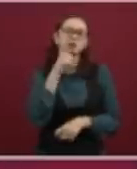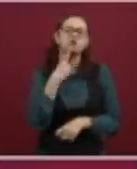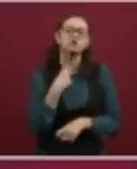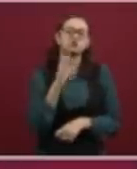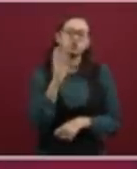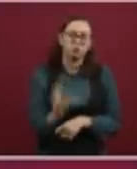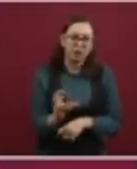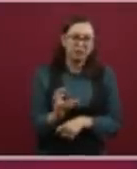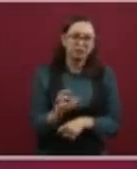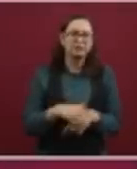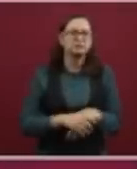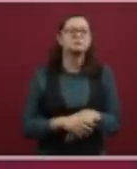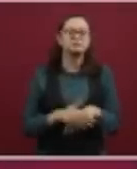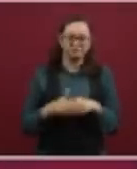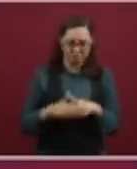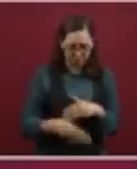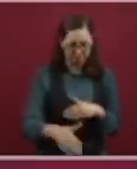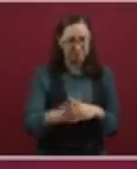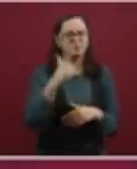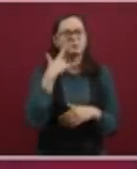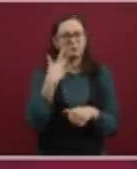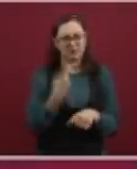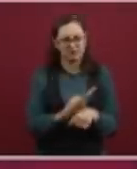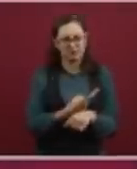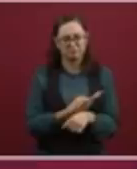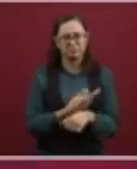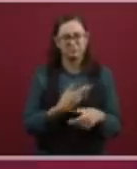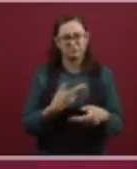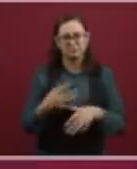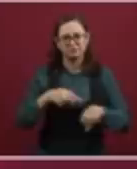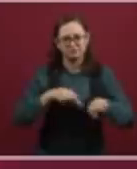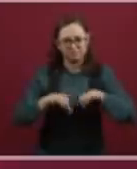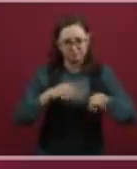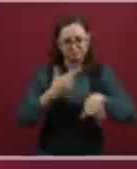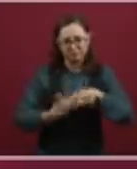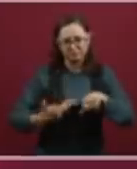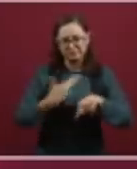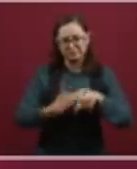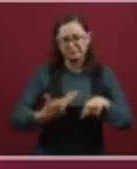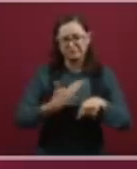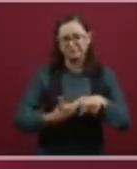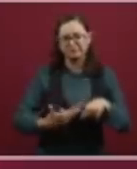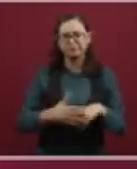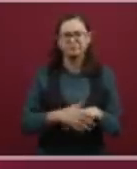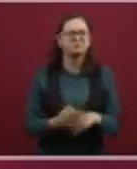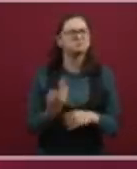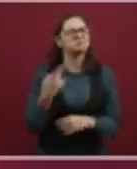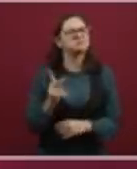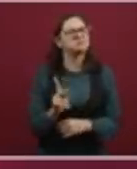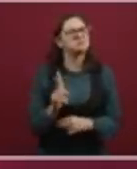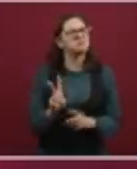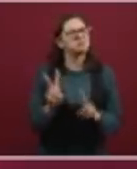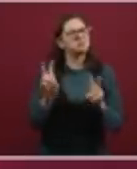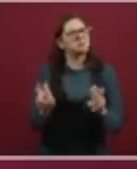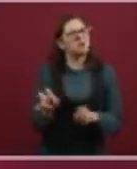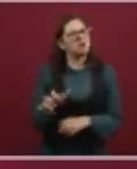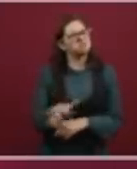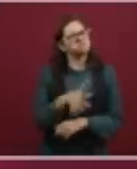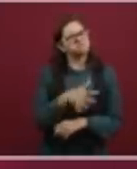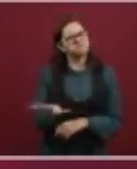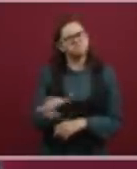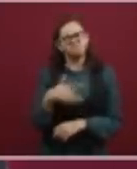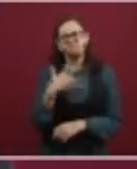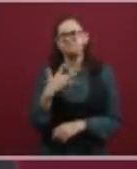ya estamos trabajando en eso, pero En general, insisto,